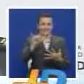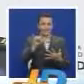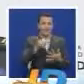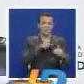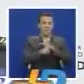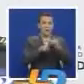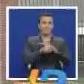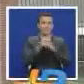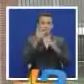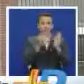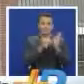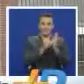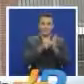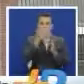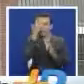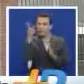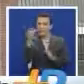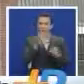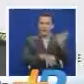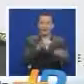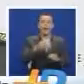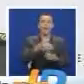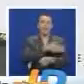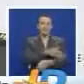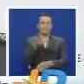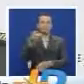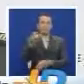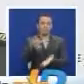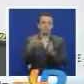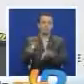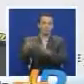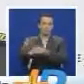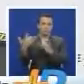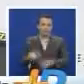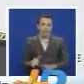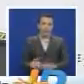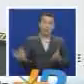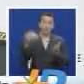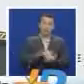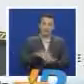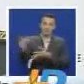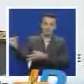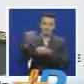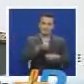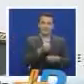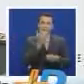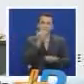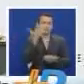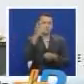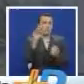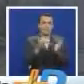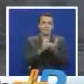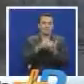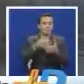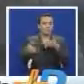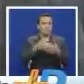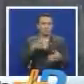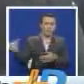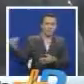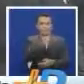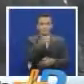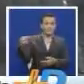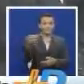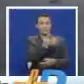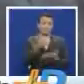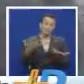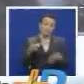procesado judicialmente por homicidio. Si nos toca recapturar a un infractor 50 veces, 50 veces lo hacemos. Según las